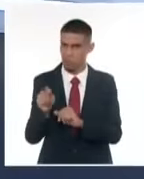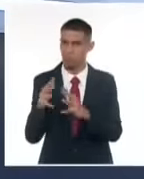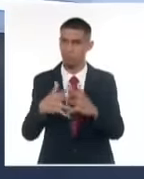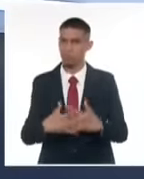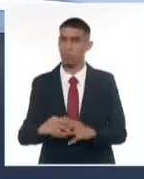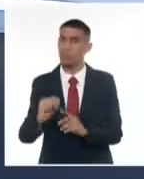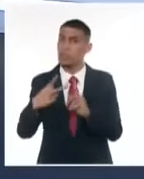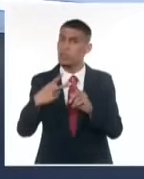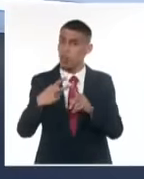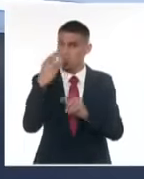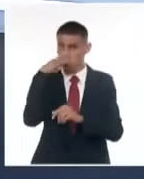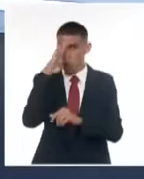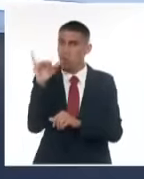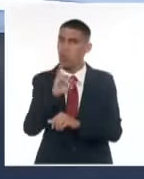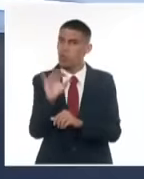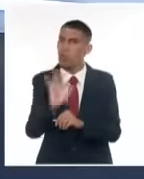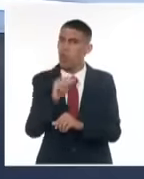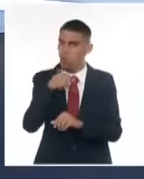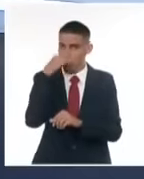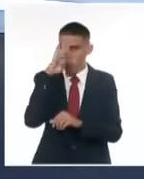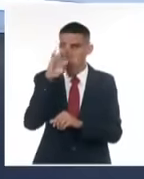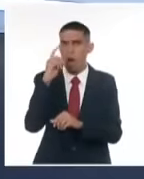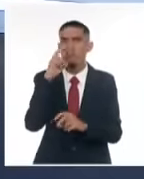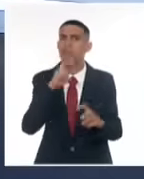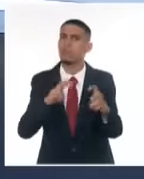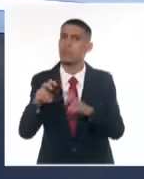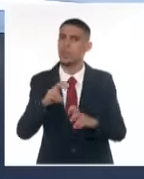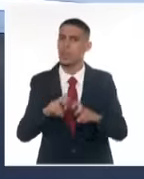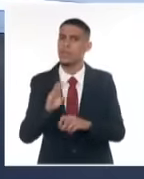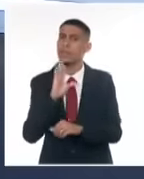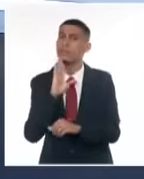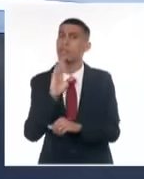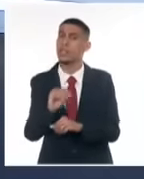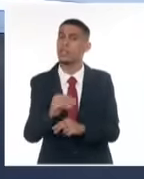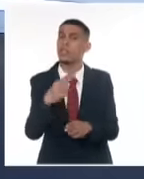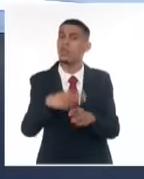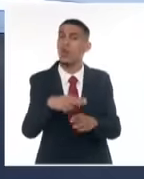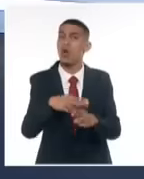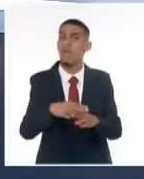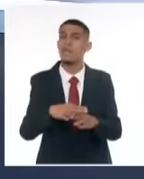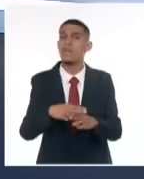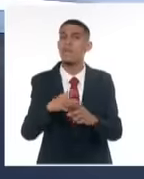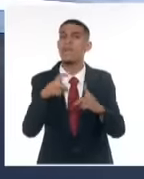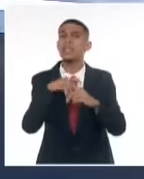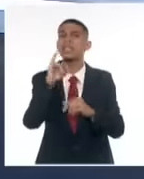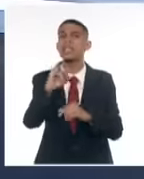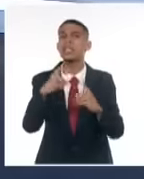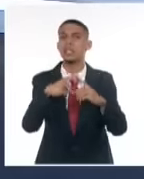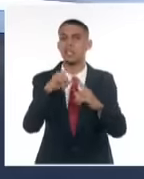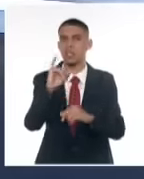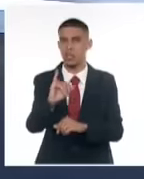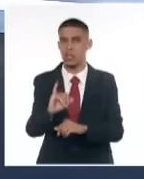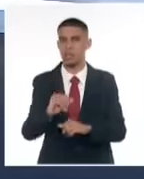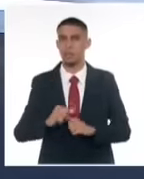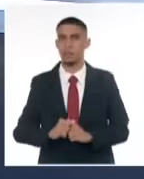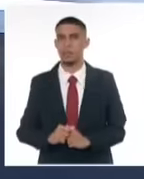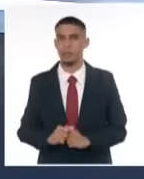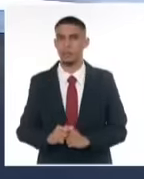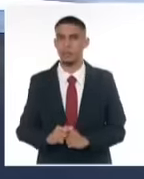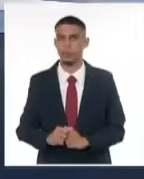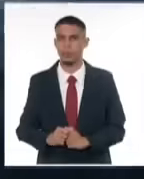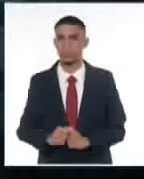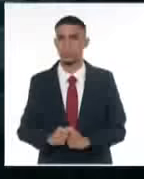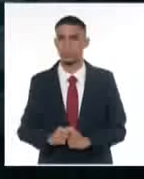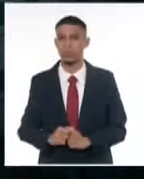cubano, también bajo investigación penal, menciona a Kiki Naranjo y a Mijail Sánchez. Veamos quiénes